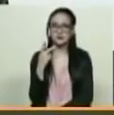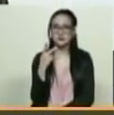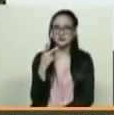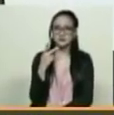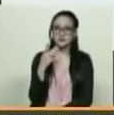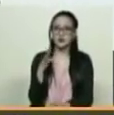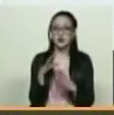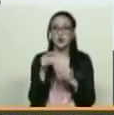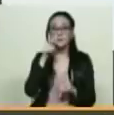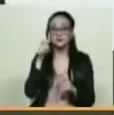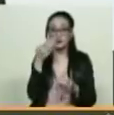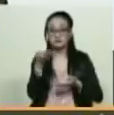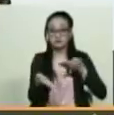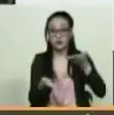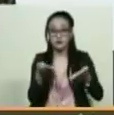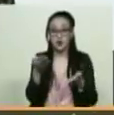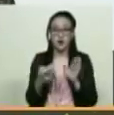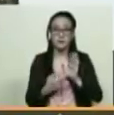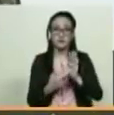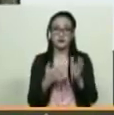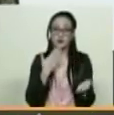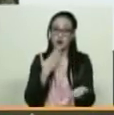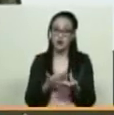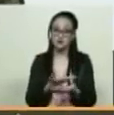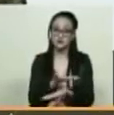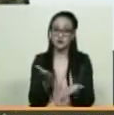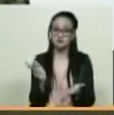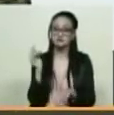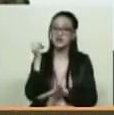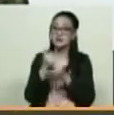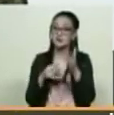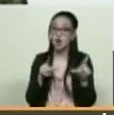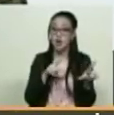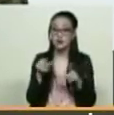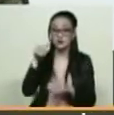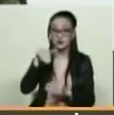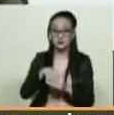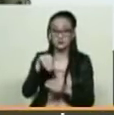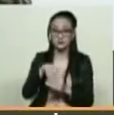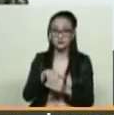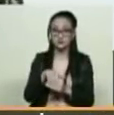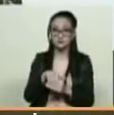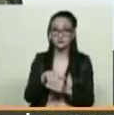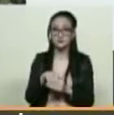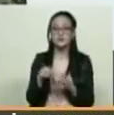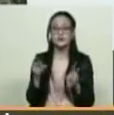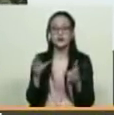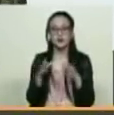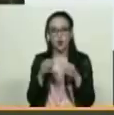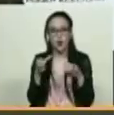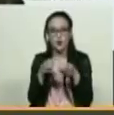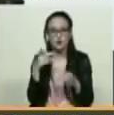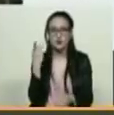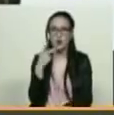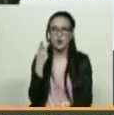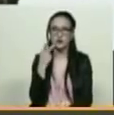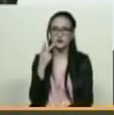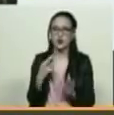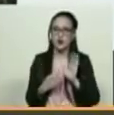se encuentran aquí en representación de sus candidatos y de los factores políticos que